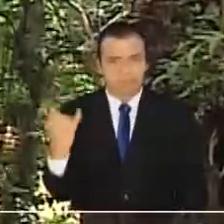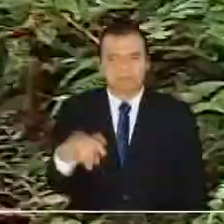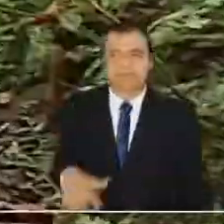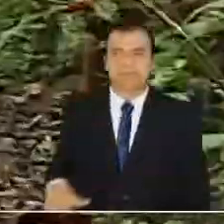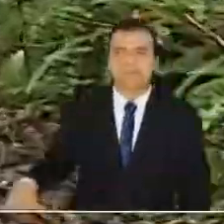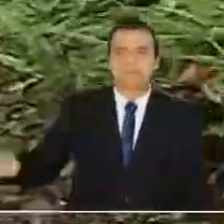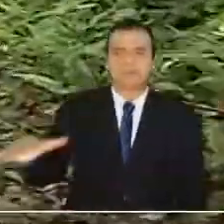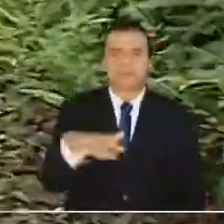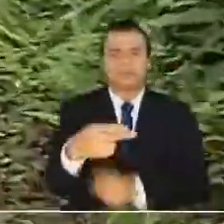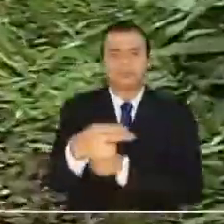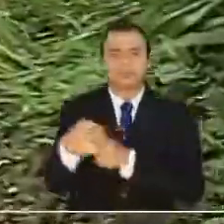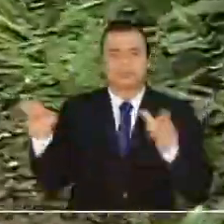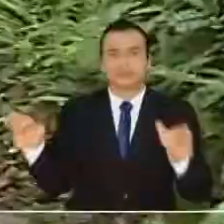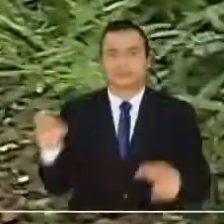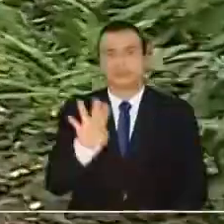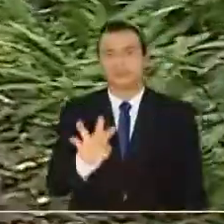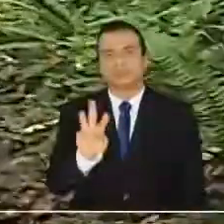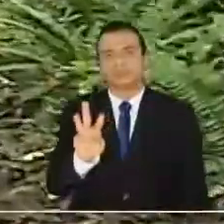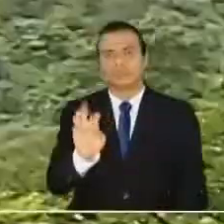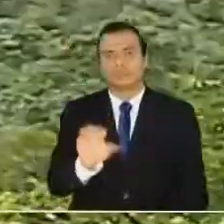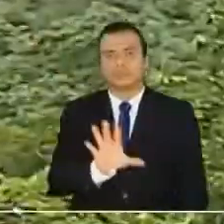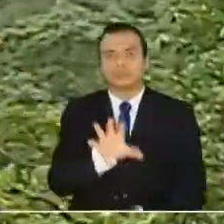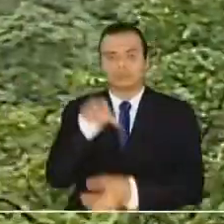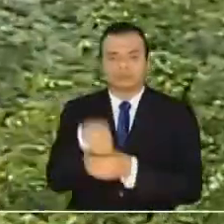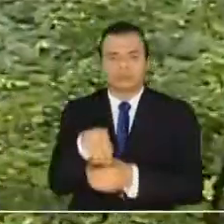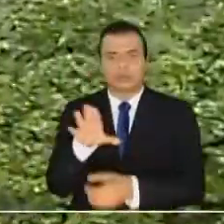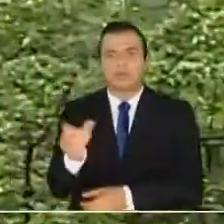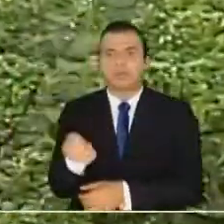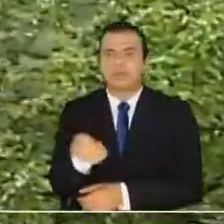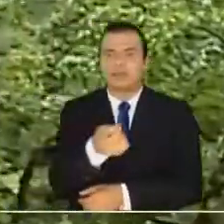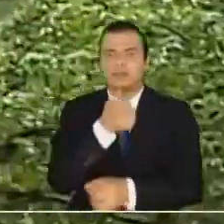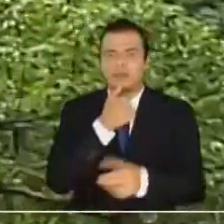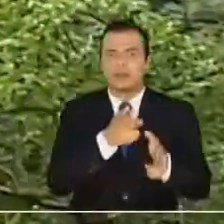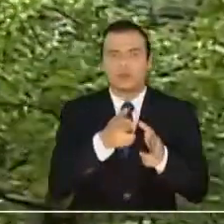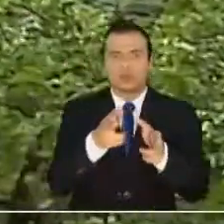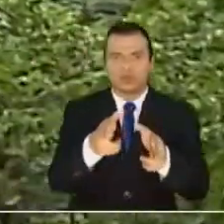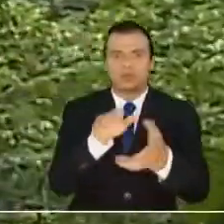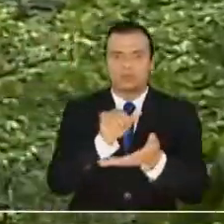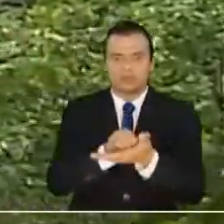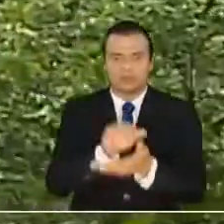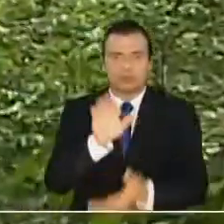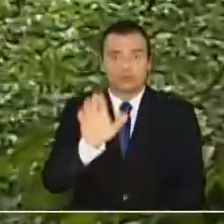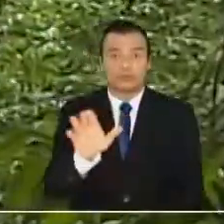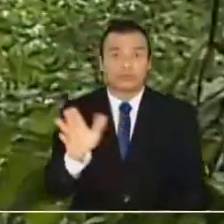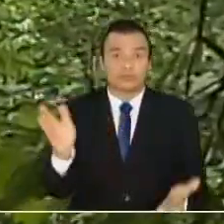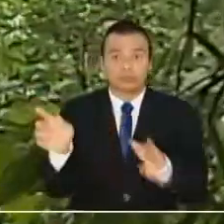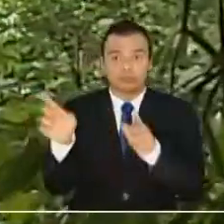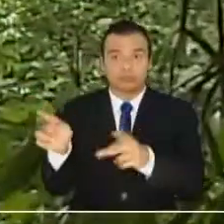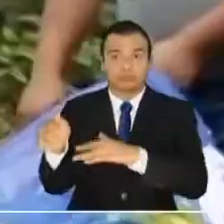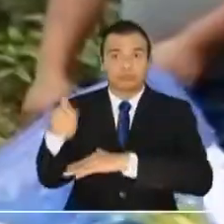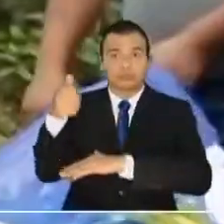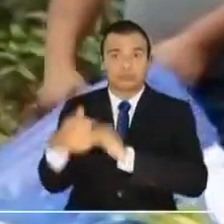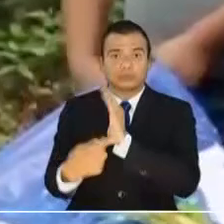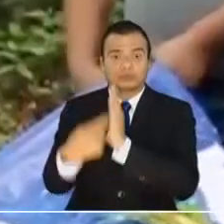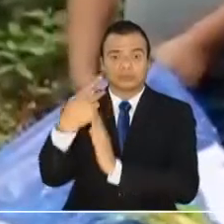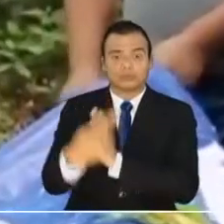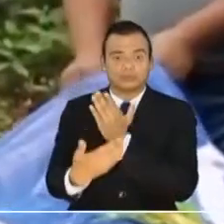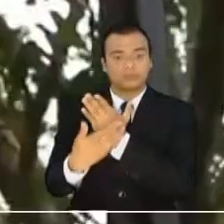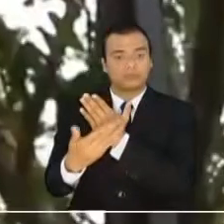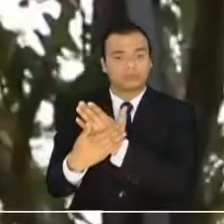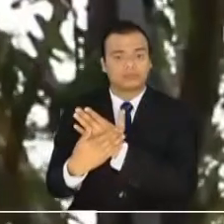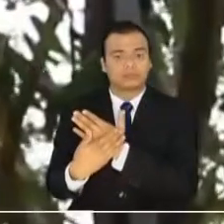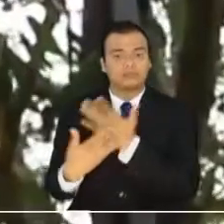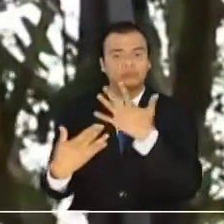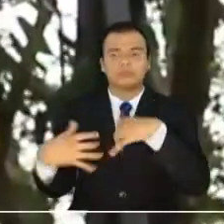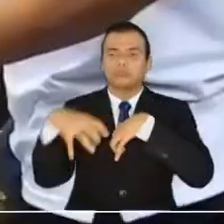hectáreas en esta zona de amortiguación ambiental en el corregimiento de Pance. Según el director del proyecto, aquí se piensan levantar cabañas donde